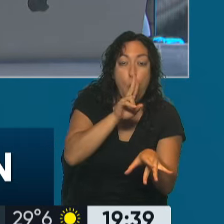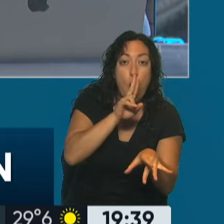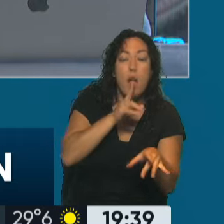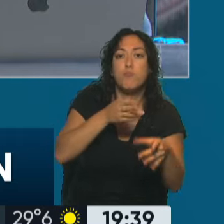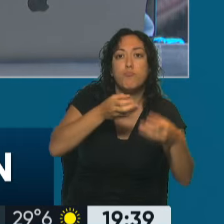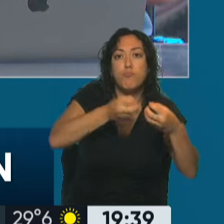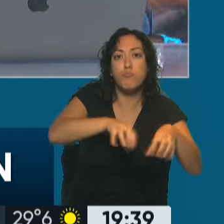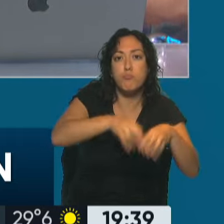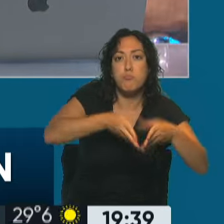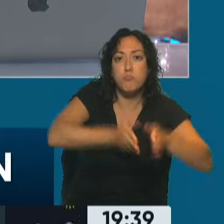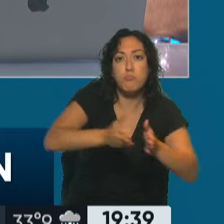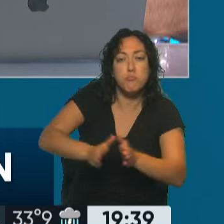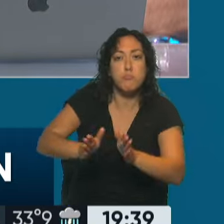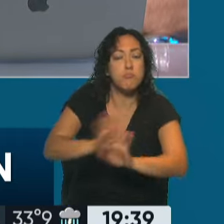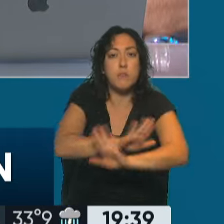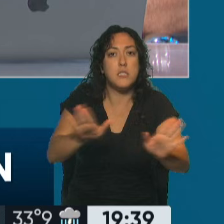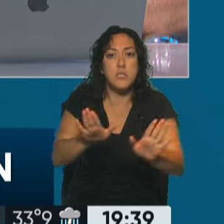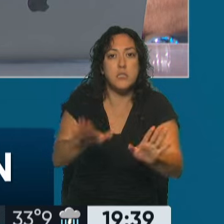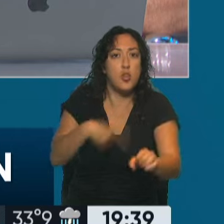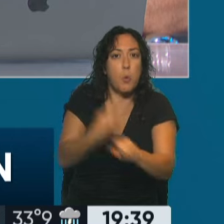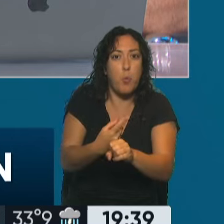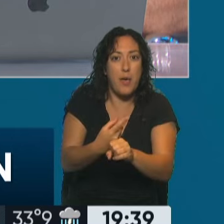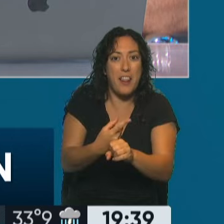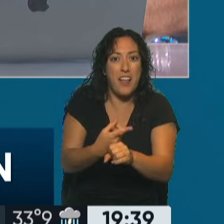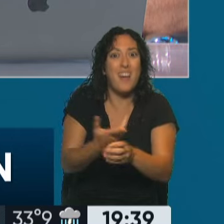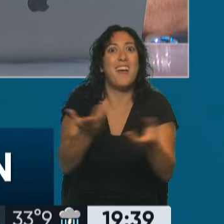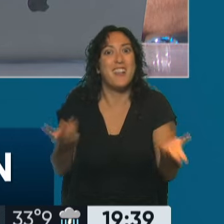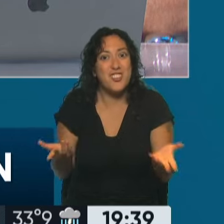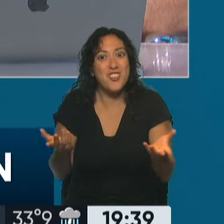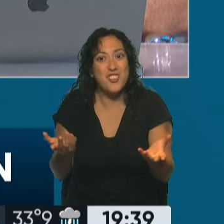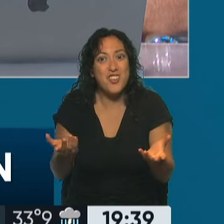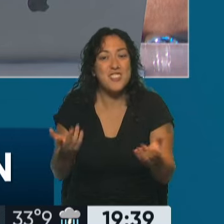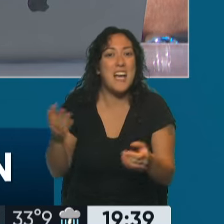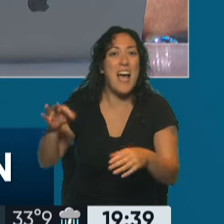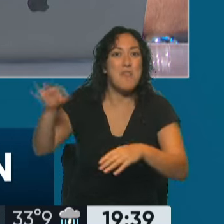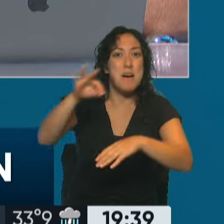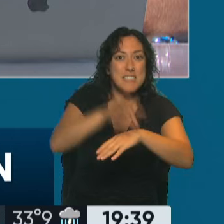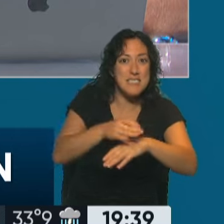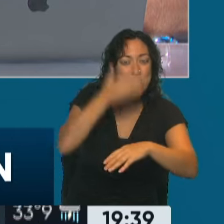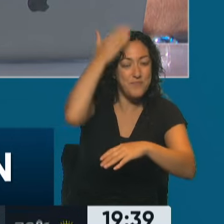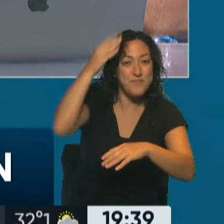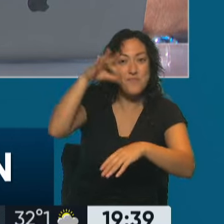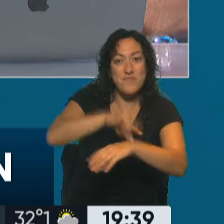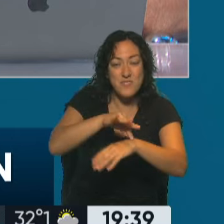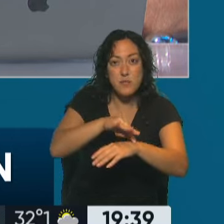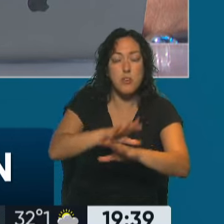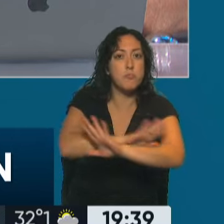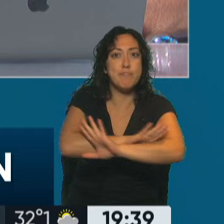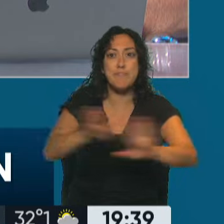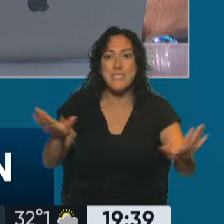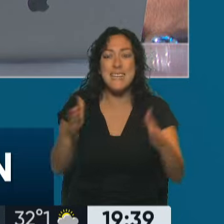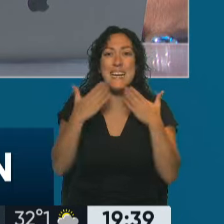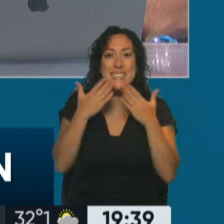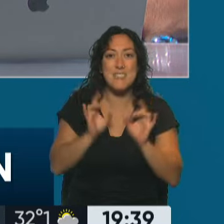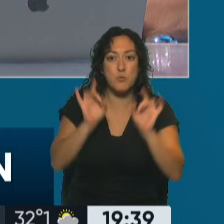producen más mosquitos han erradicado totalmente los mosquitos con aed en egip en Australia con este método y como le dije hay